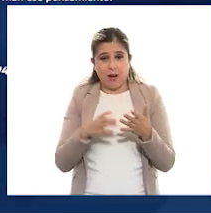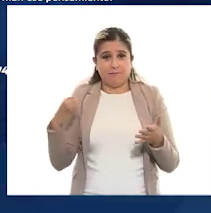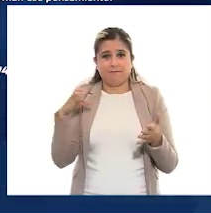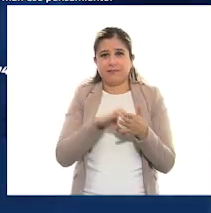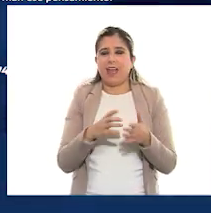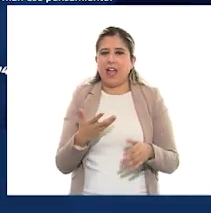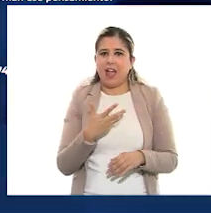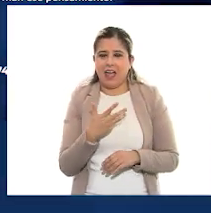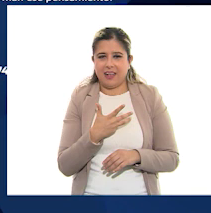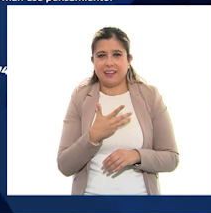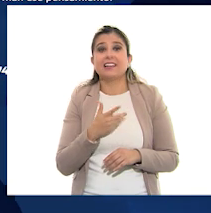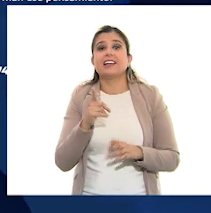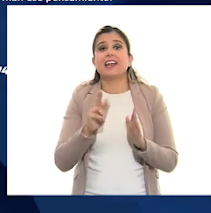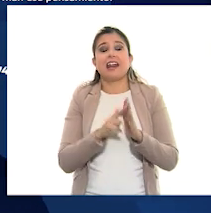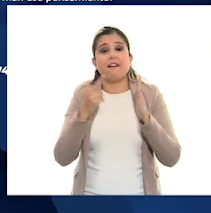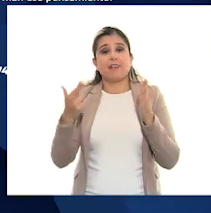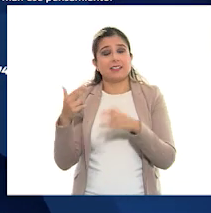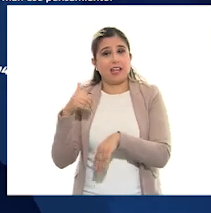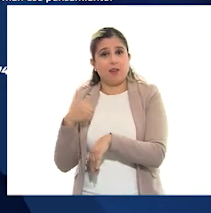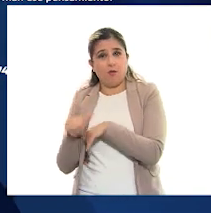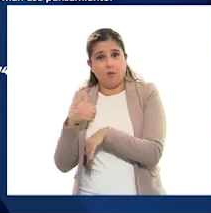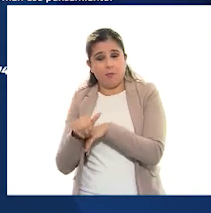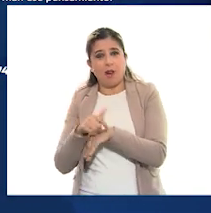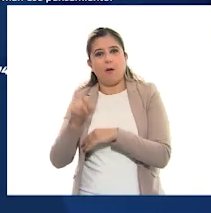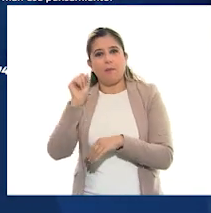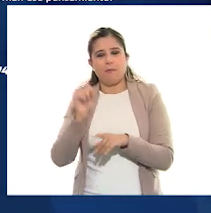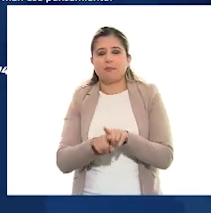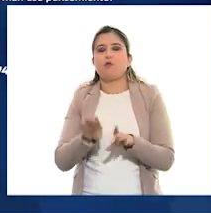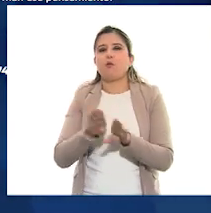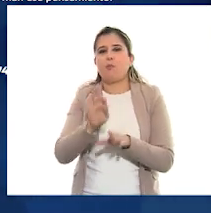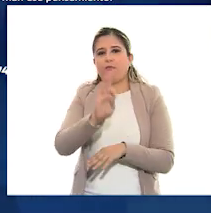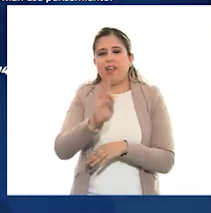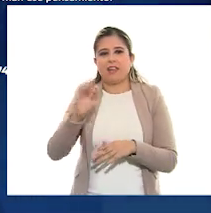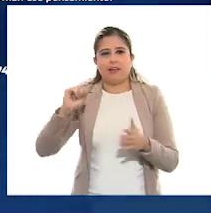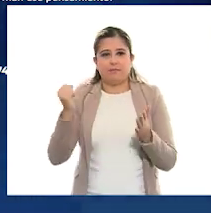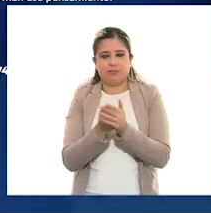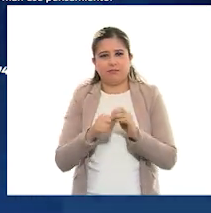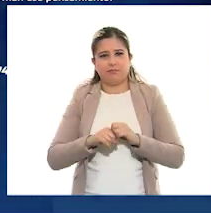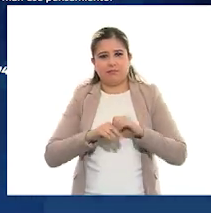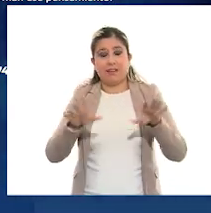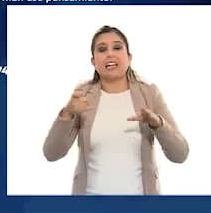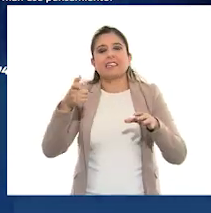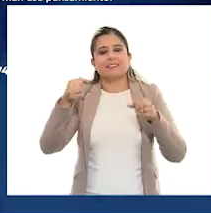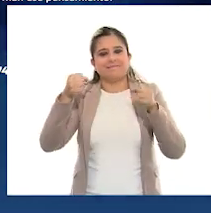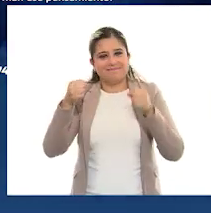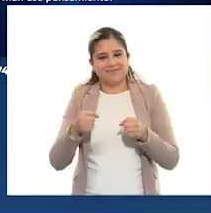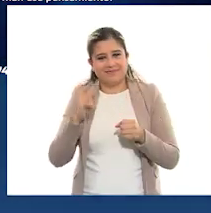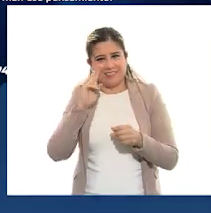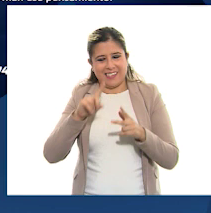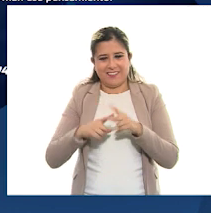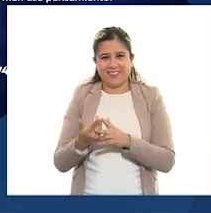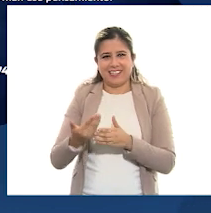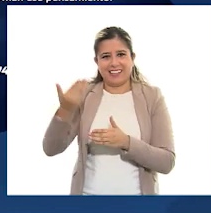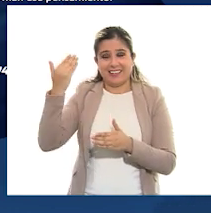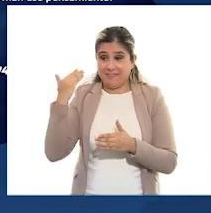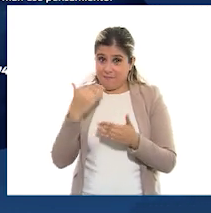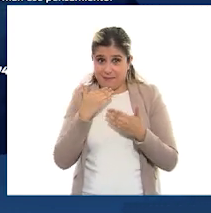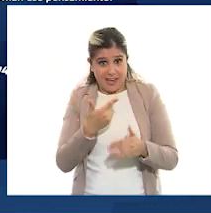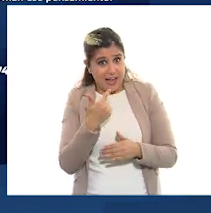incluye. Revista y número, así como la fecha de publicación, que confirma lo que dije al inicio. ¿Voy bien,